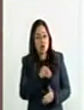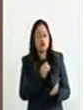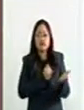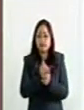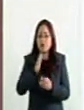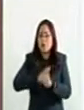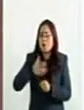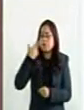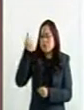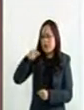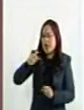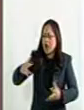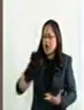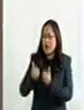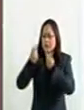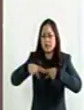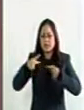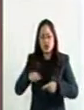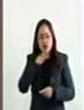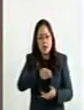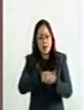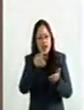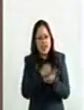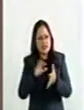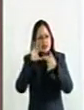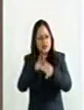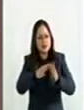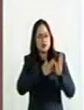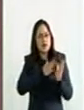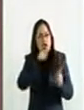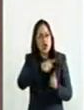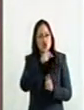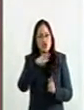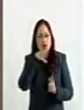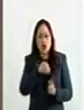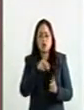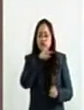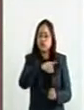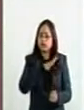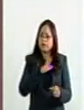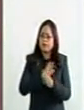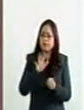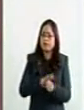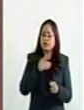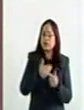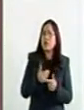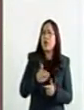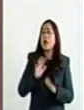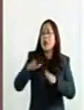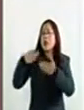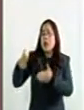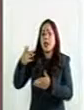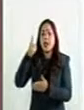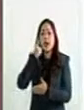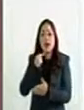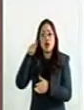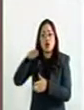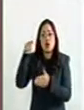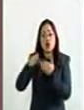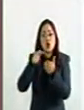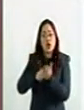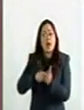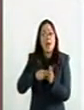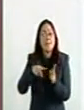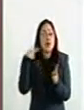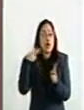pudieran vivir. Valiente y comprometido fue Gonzalo Rivas, quien antes de llegar al estado de Guerrero en su natal Veracruz,